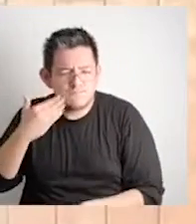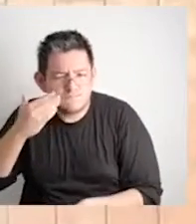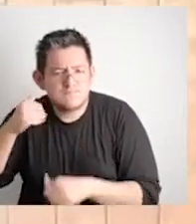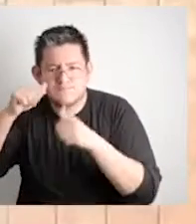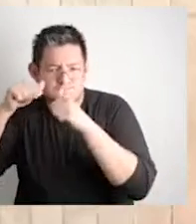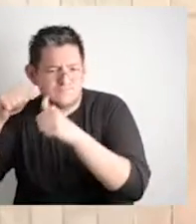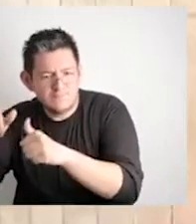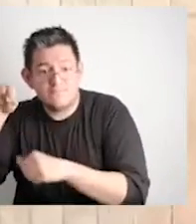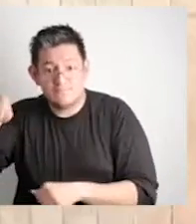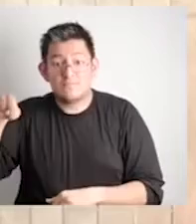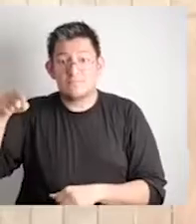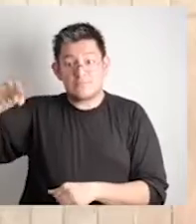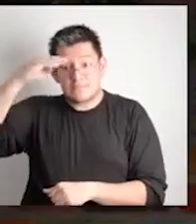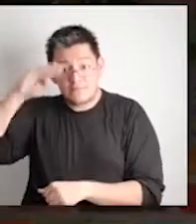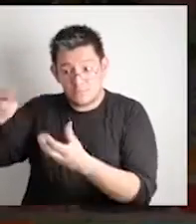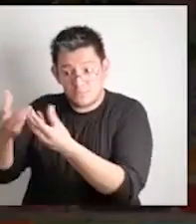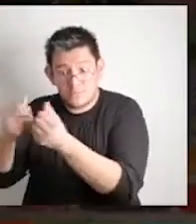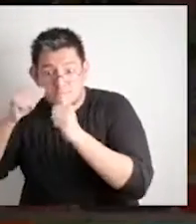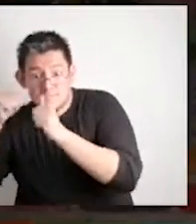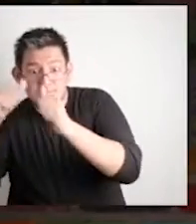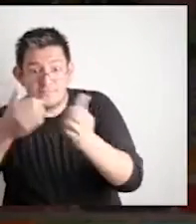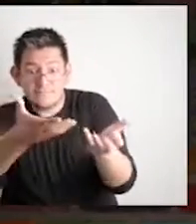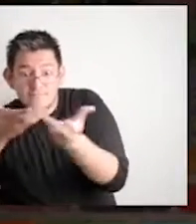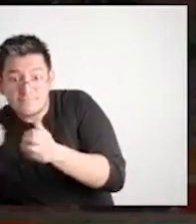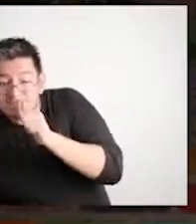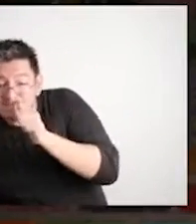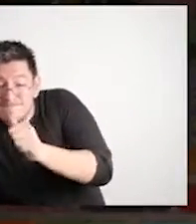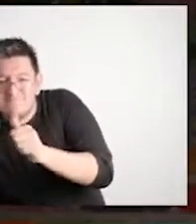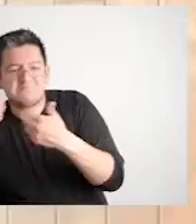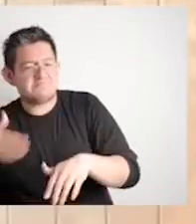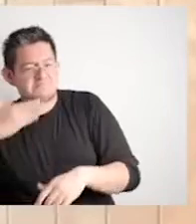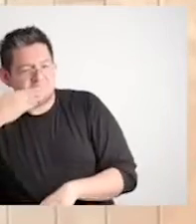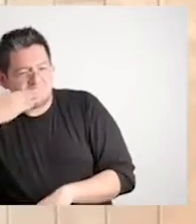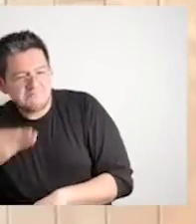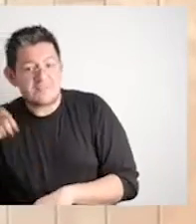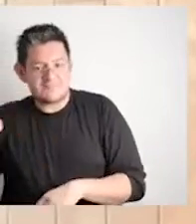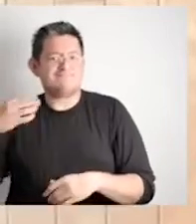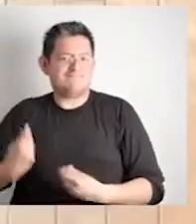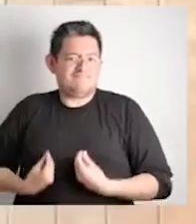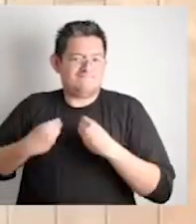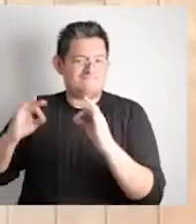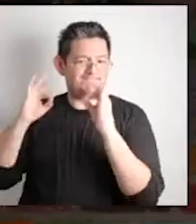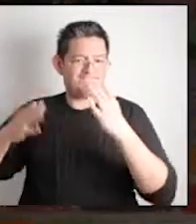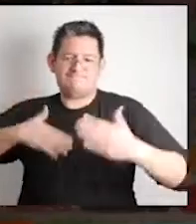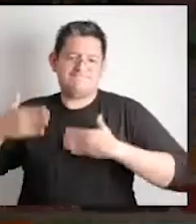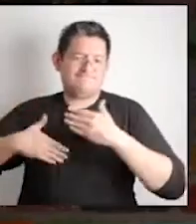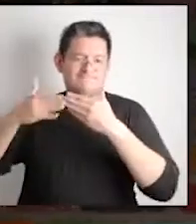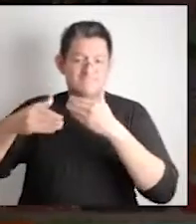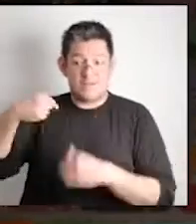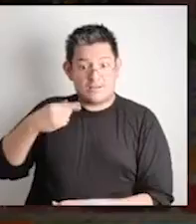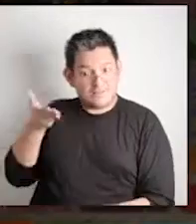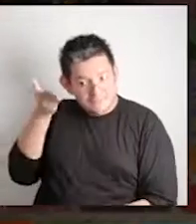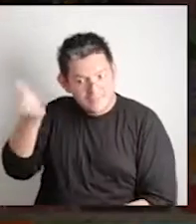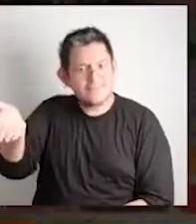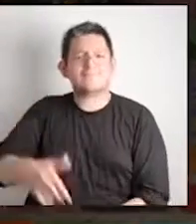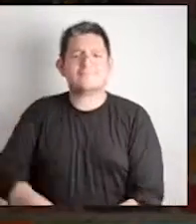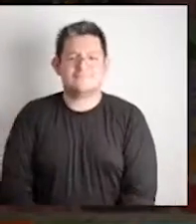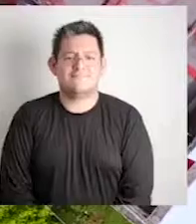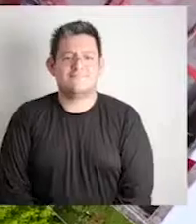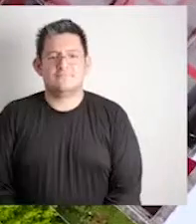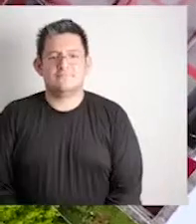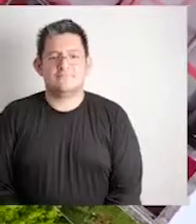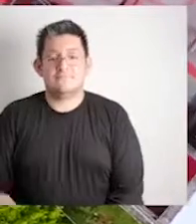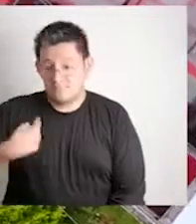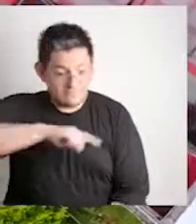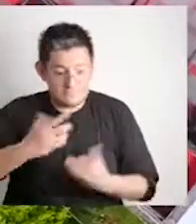un ambiente muy amoroso. Te reciben muy bien las señoras. Se hacen muy buenas amistades. Encantada de la vida estoy yo